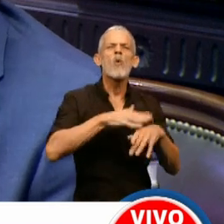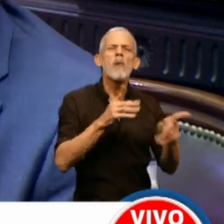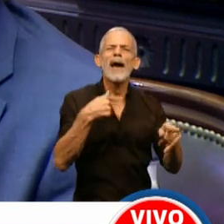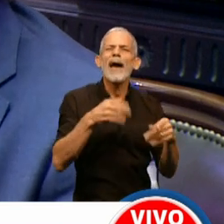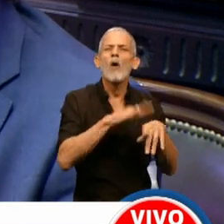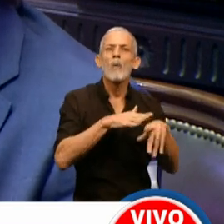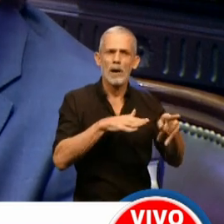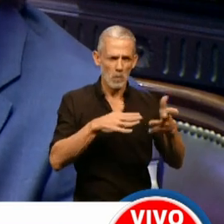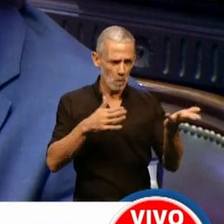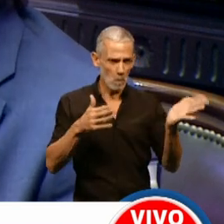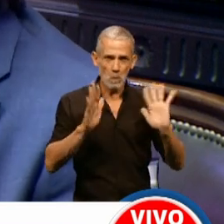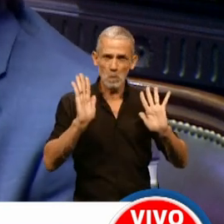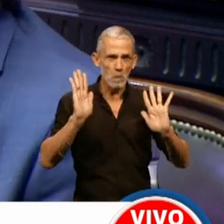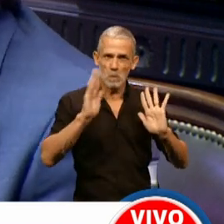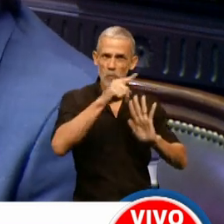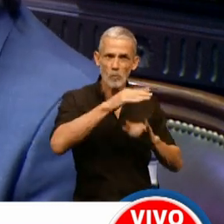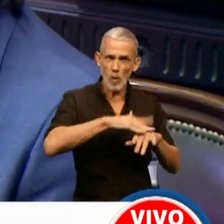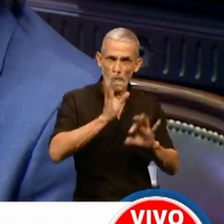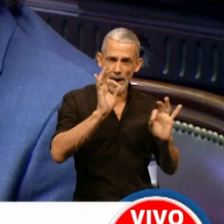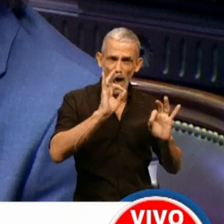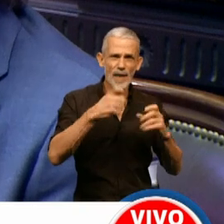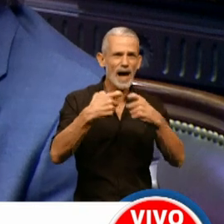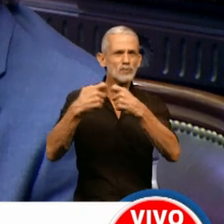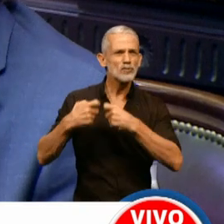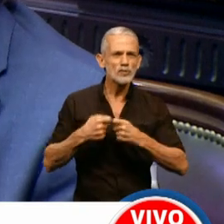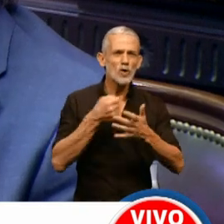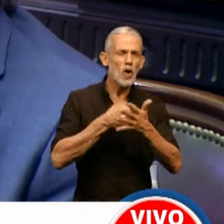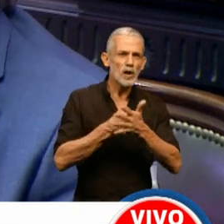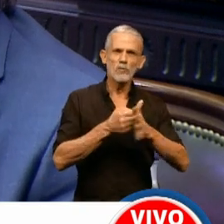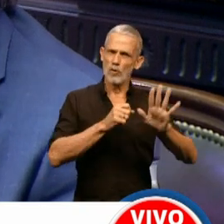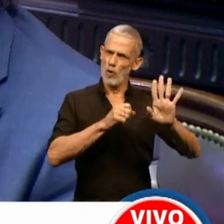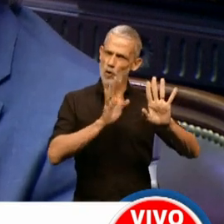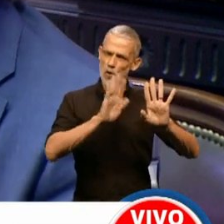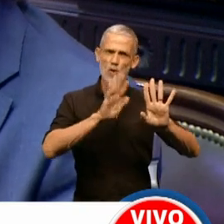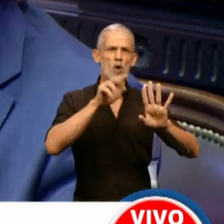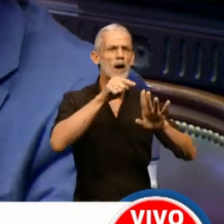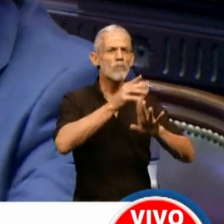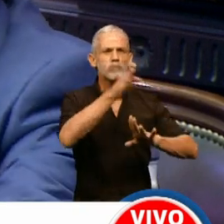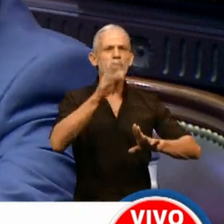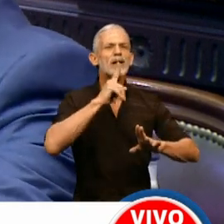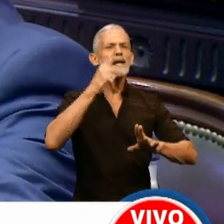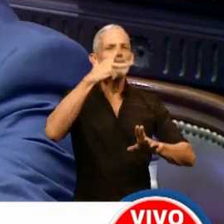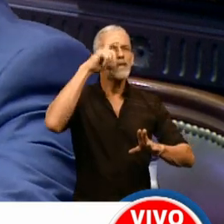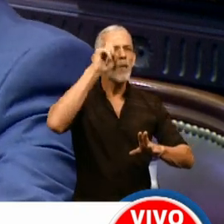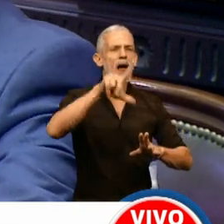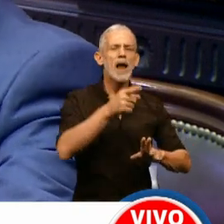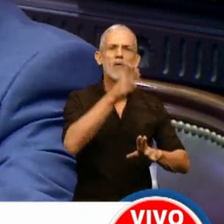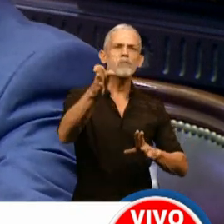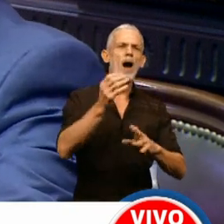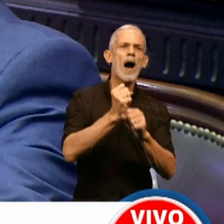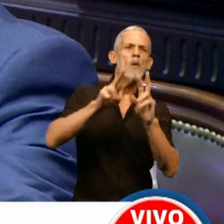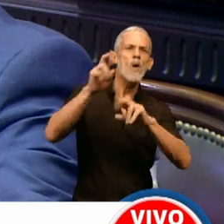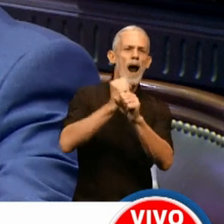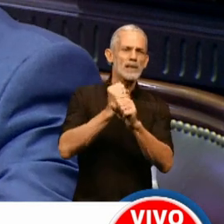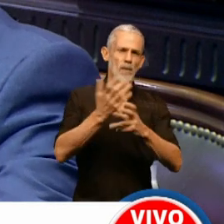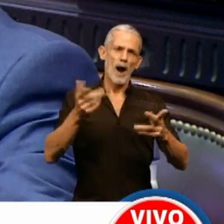víctima hasta que se logró por la movilización de las distintas organizaciones instalar este tema ojalá que hoy votemos